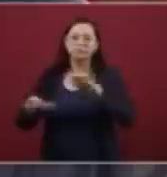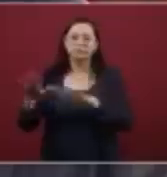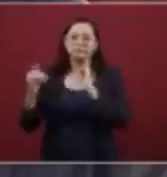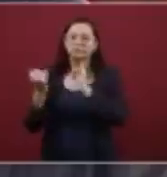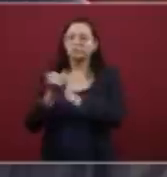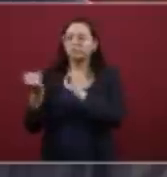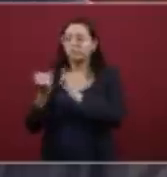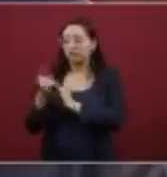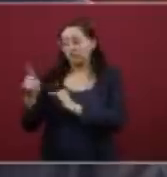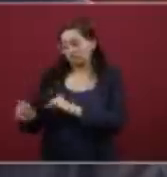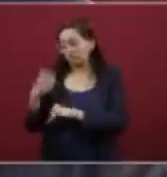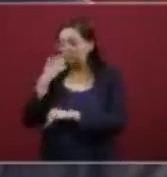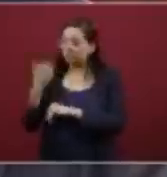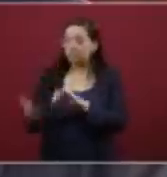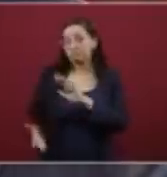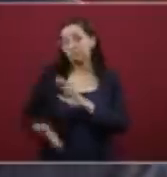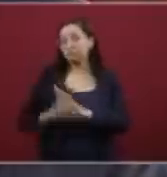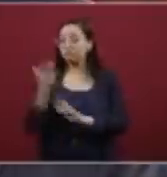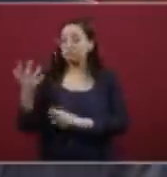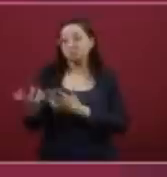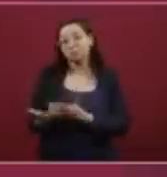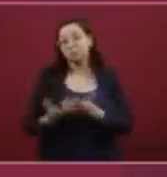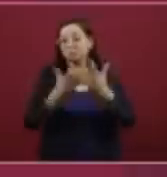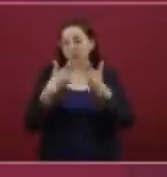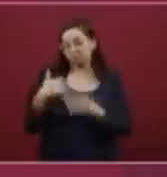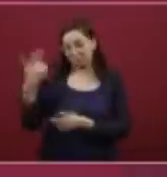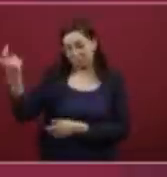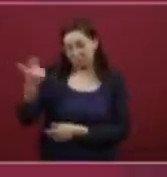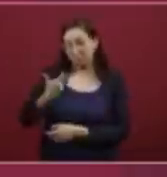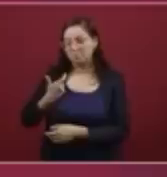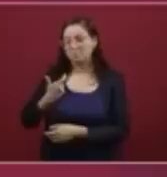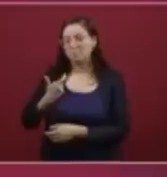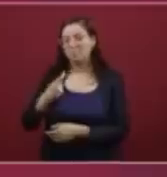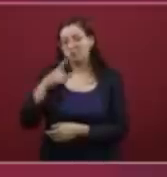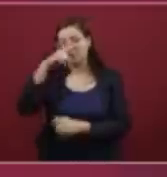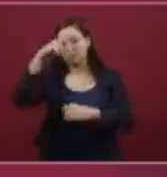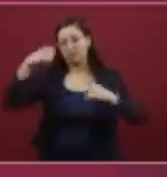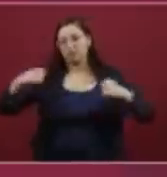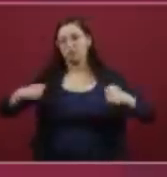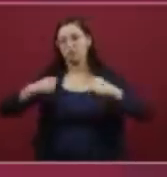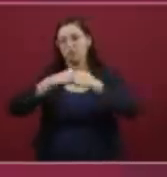por el traslado a la frontera